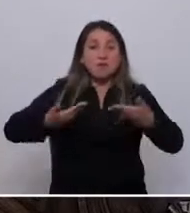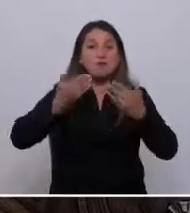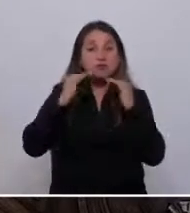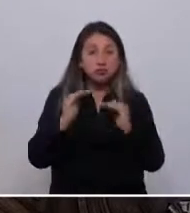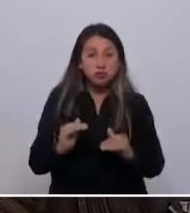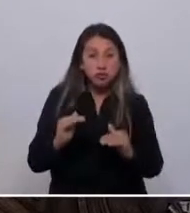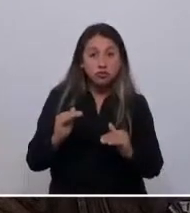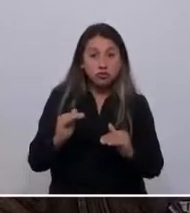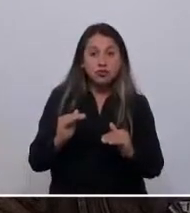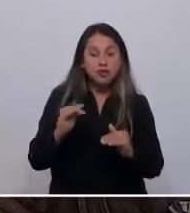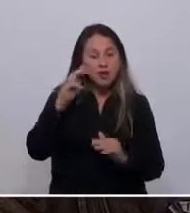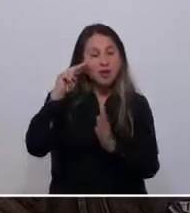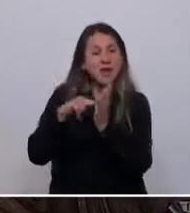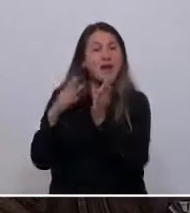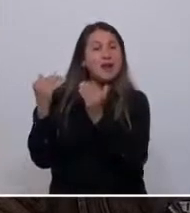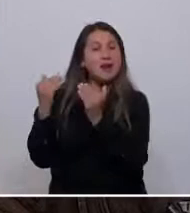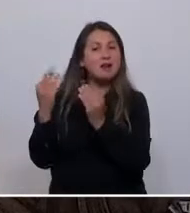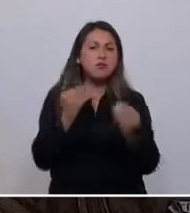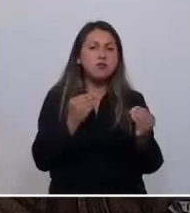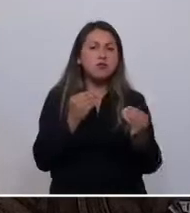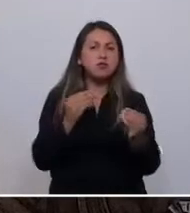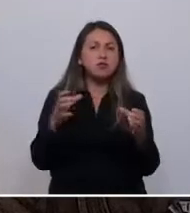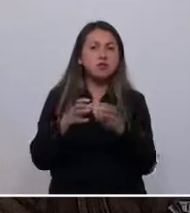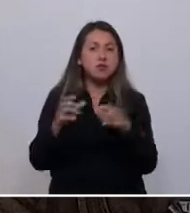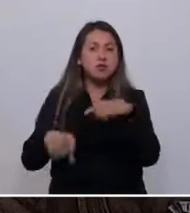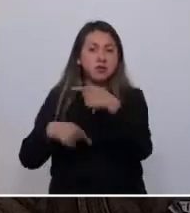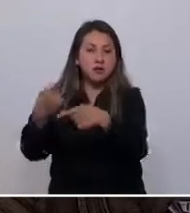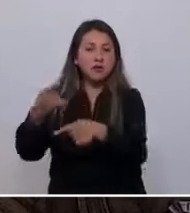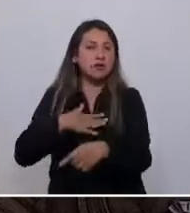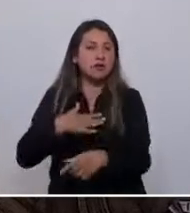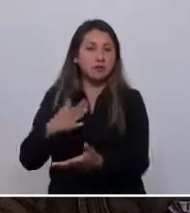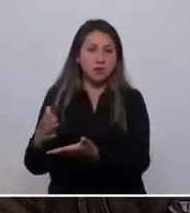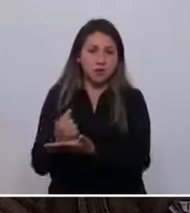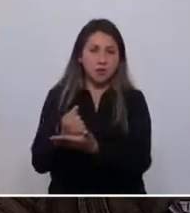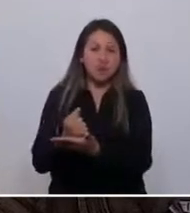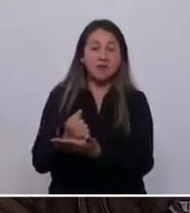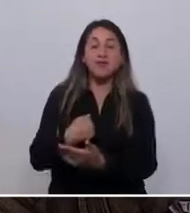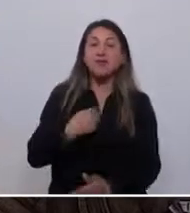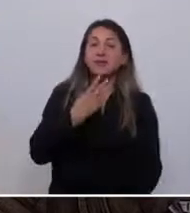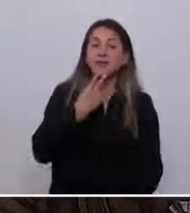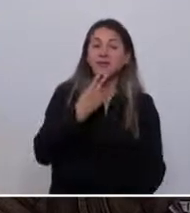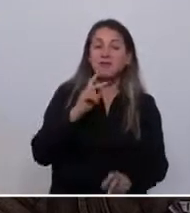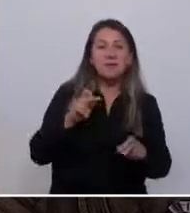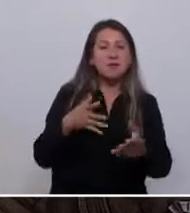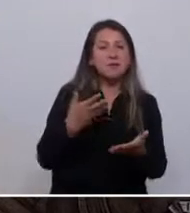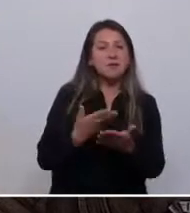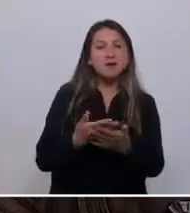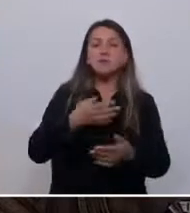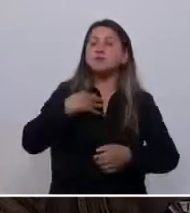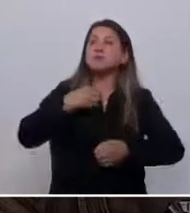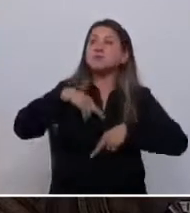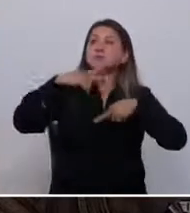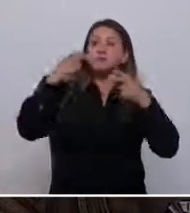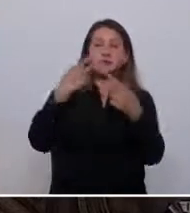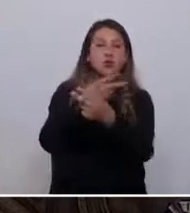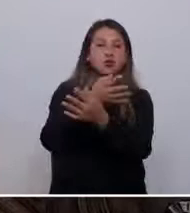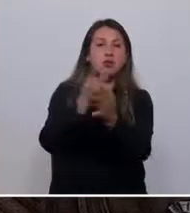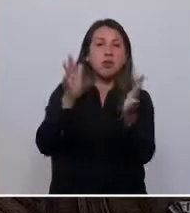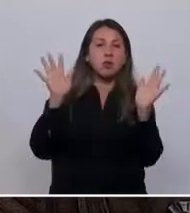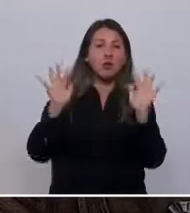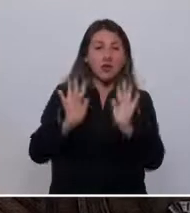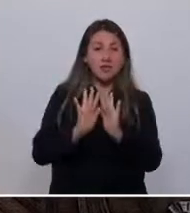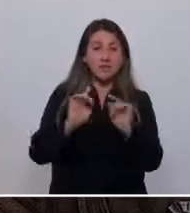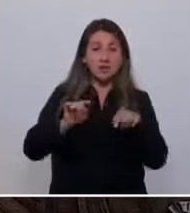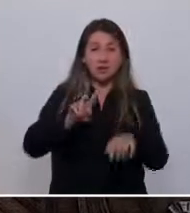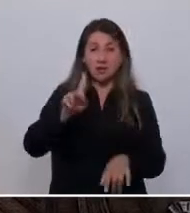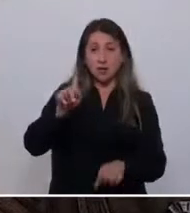y esos anhelos que muchas generaciones perseguimos, de vivir en armonía con la naturaleza. En estos